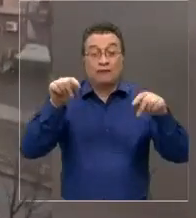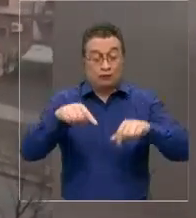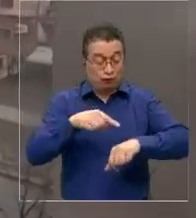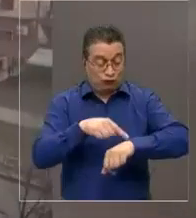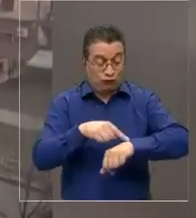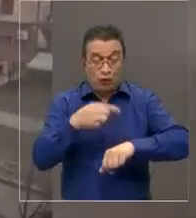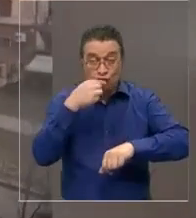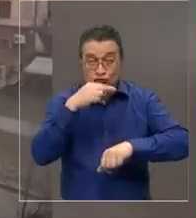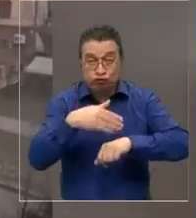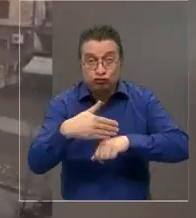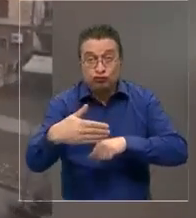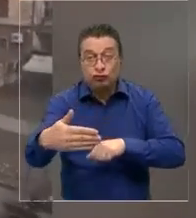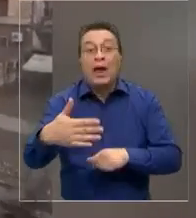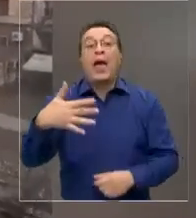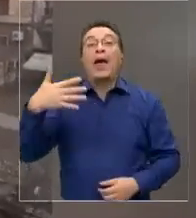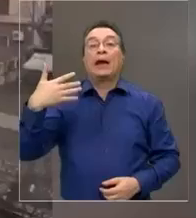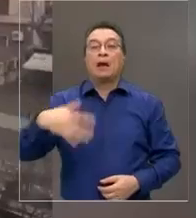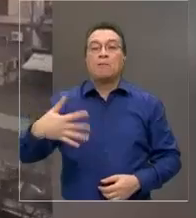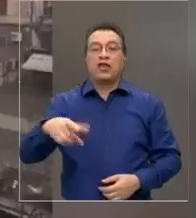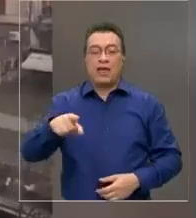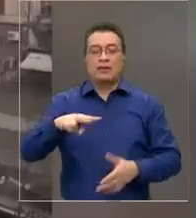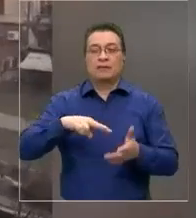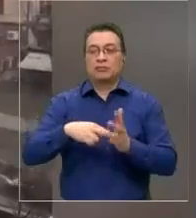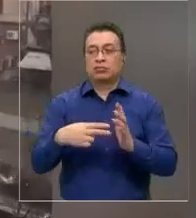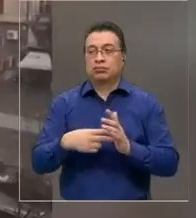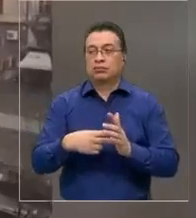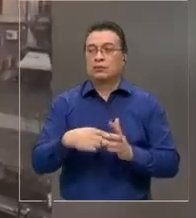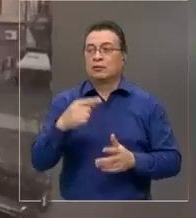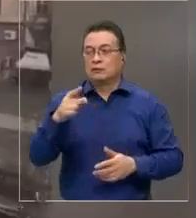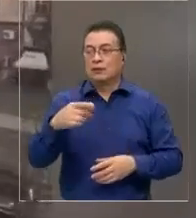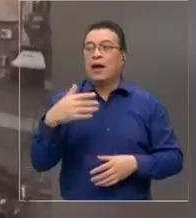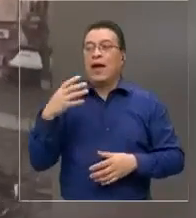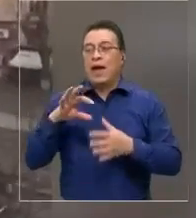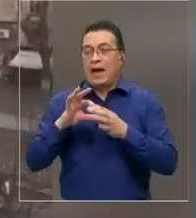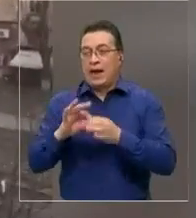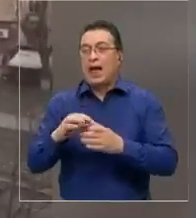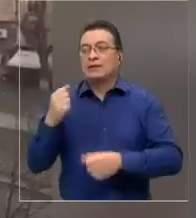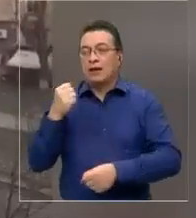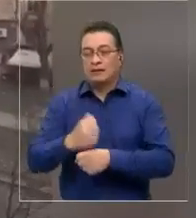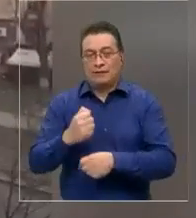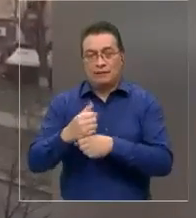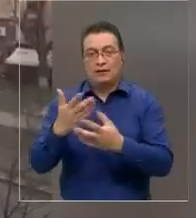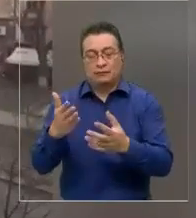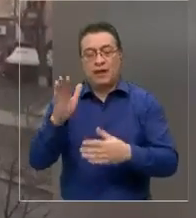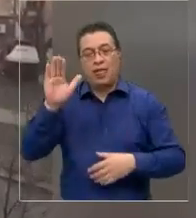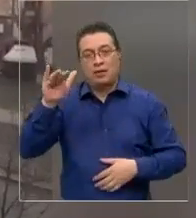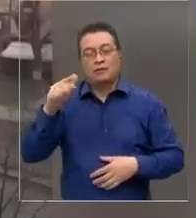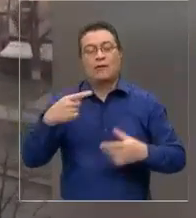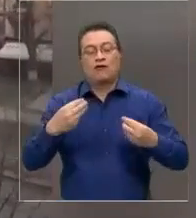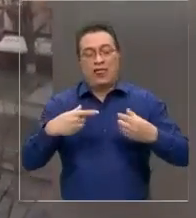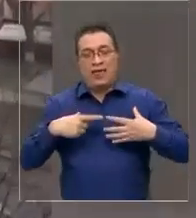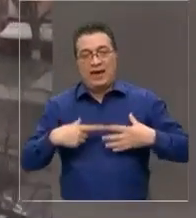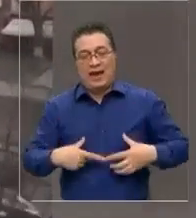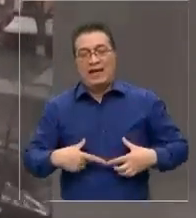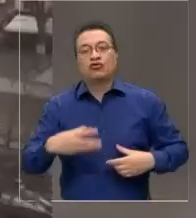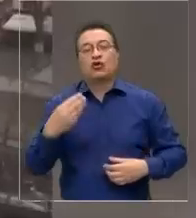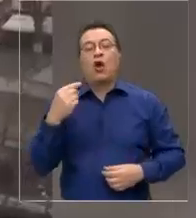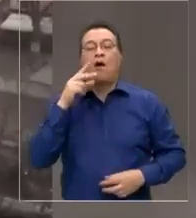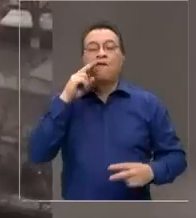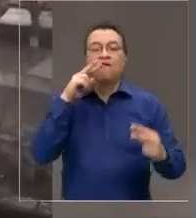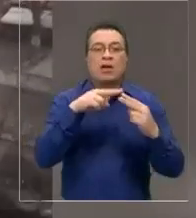horas pueden ser claves en este conflicto. Daniel, muchas gracias por tu trabajo. Te despedimos, que vayas a descansar y nos vemos mañana.